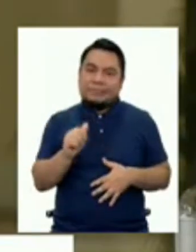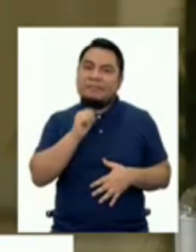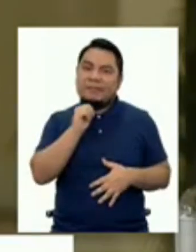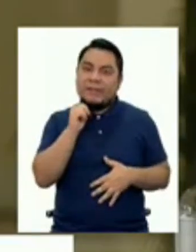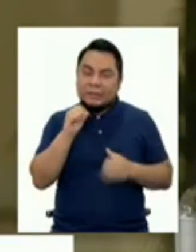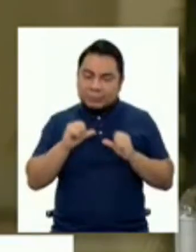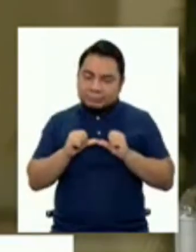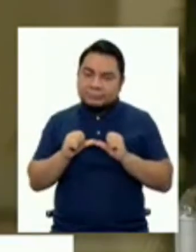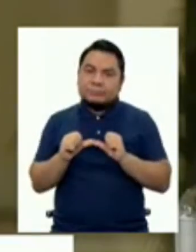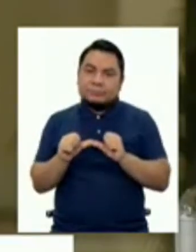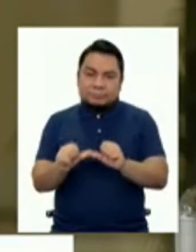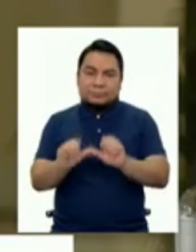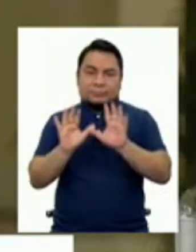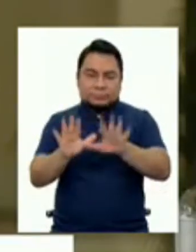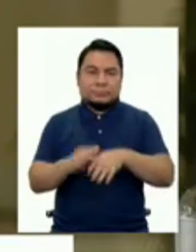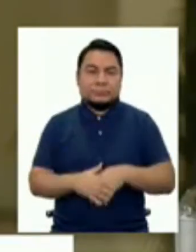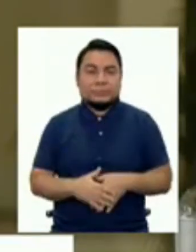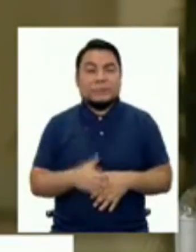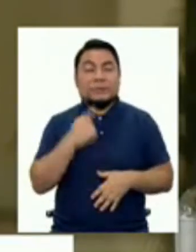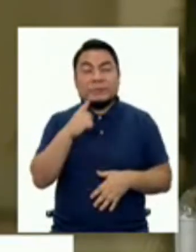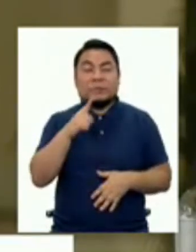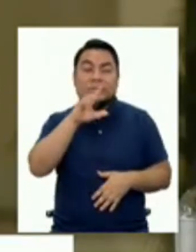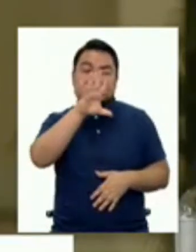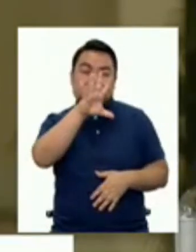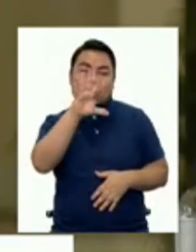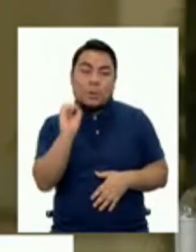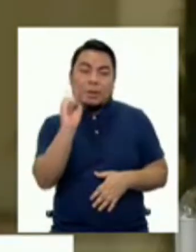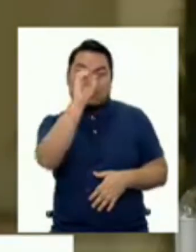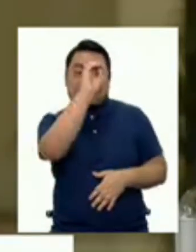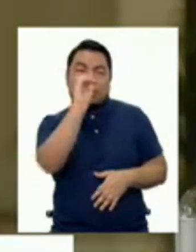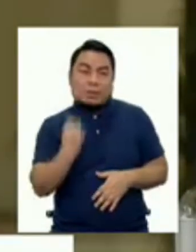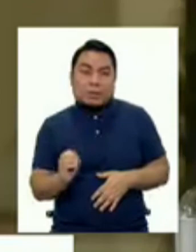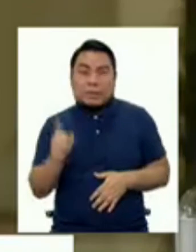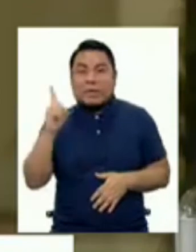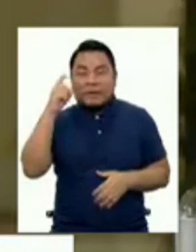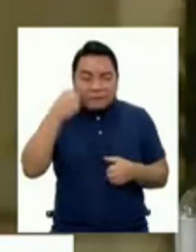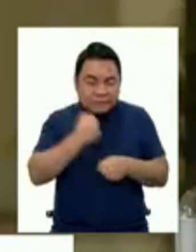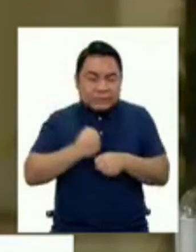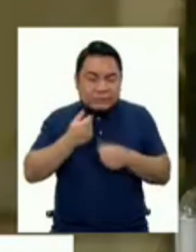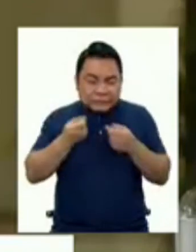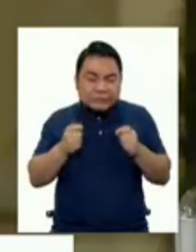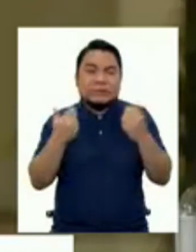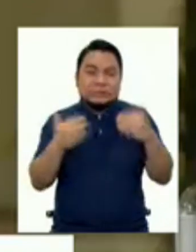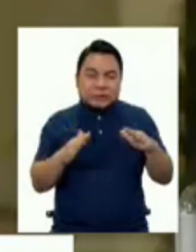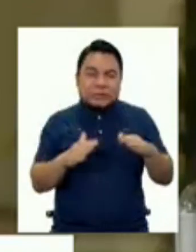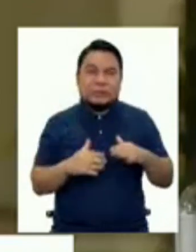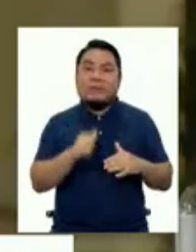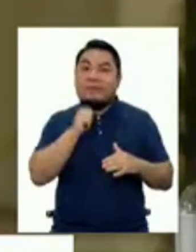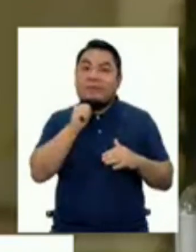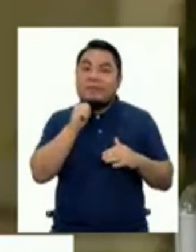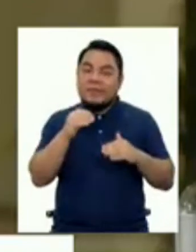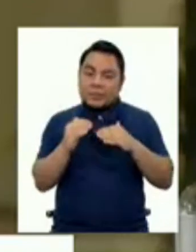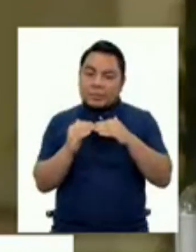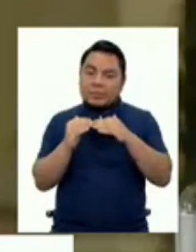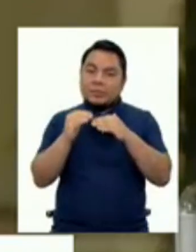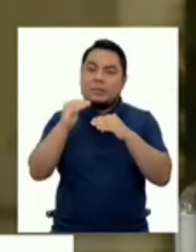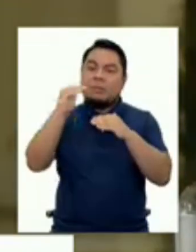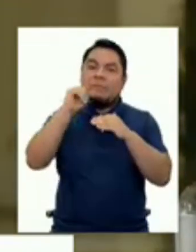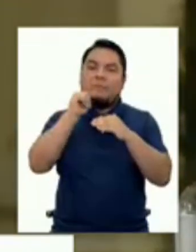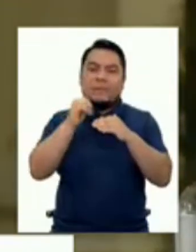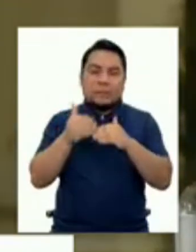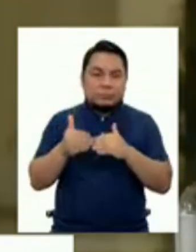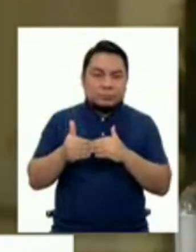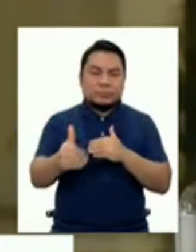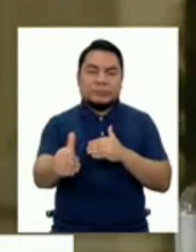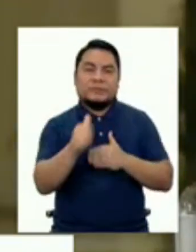Yo pienso que ya hemos pasado el 50% de este esfuerzo. pero todavía queda un camino largo